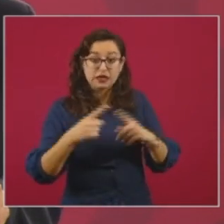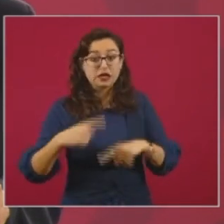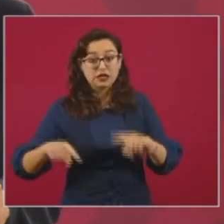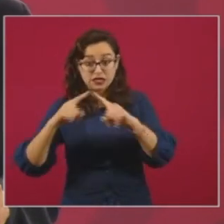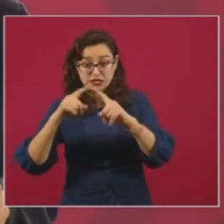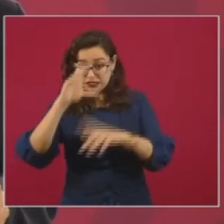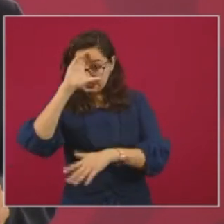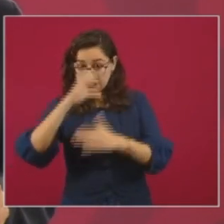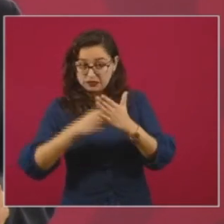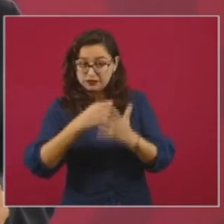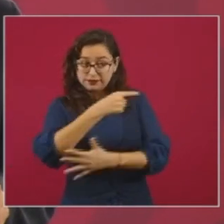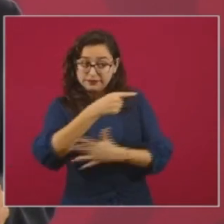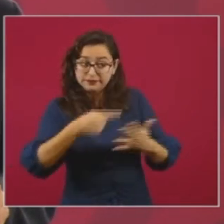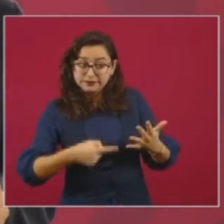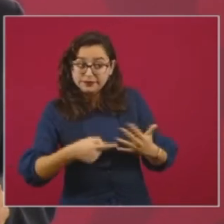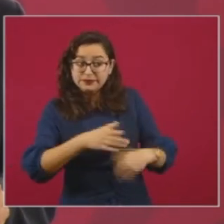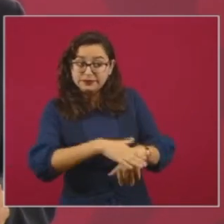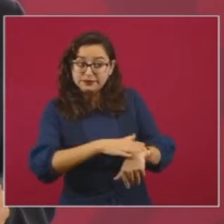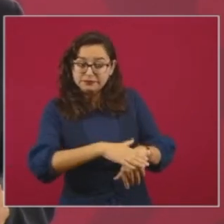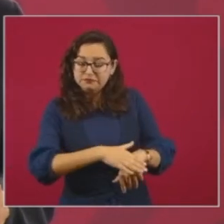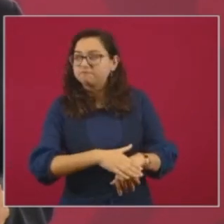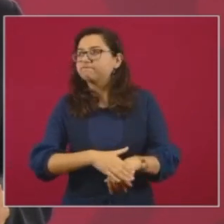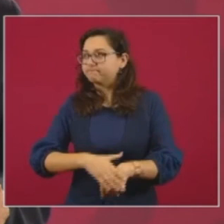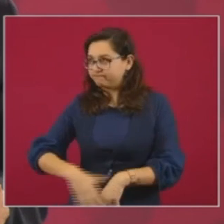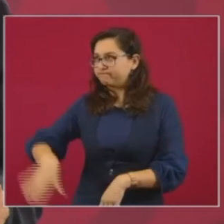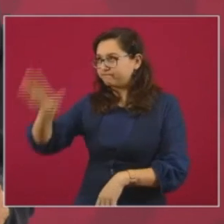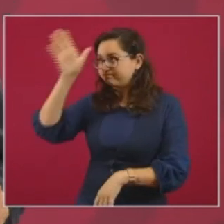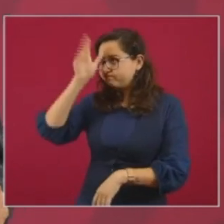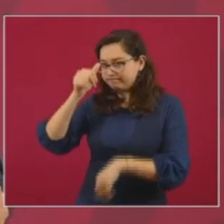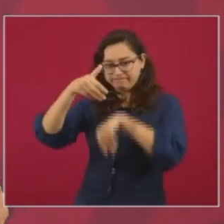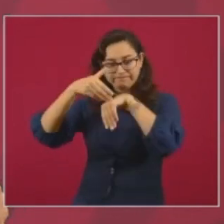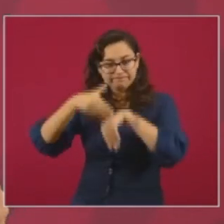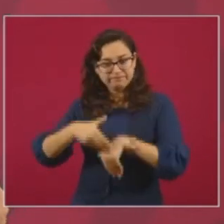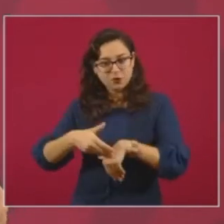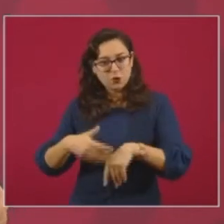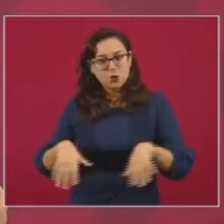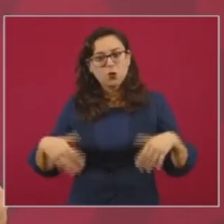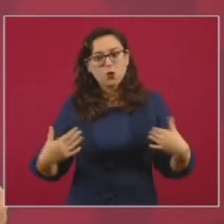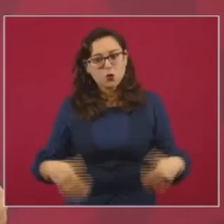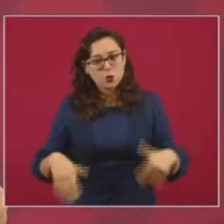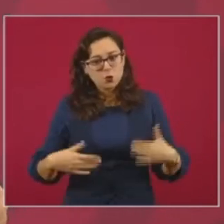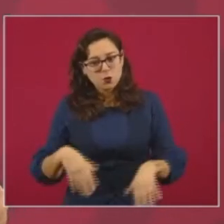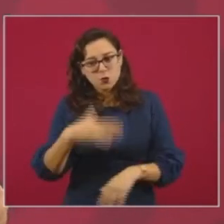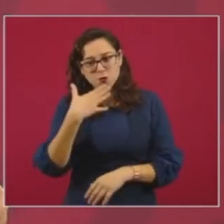Iglesia Católica, de los